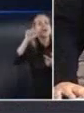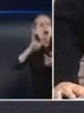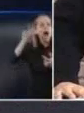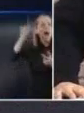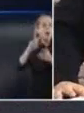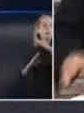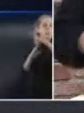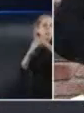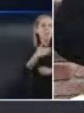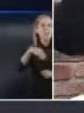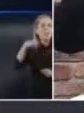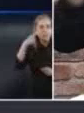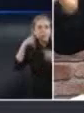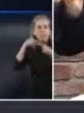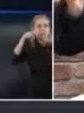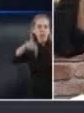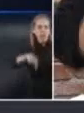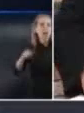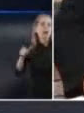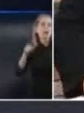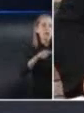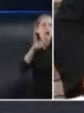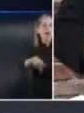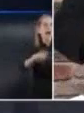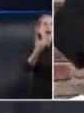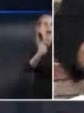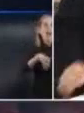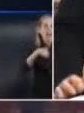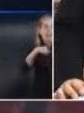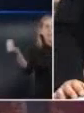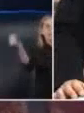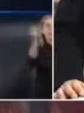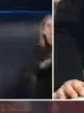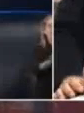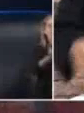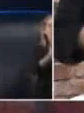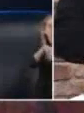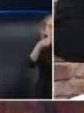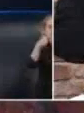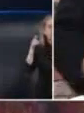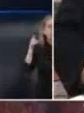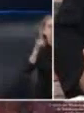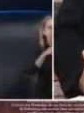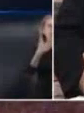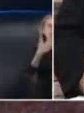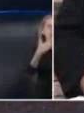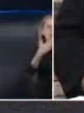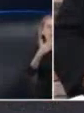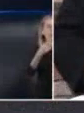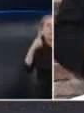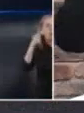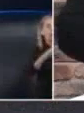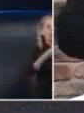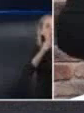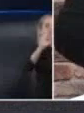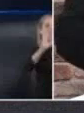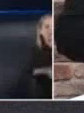una soledad muy grande cierto soledad que también la termina acompañando cristina fernández kirchner con su silencio